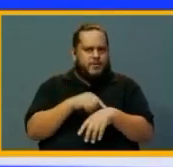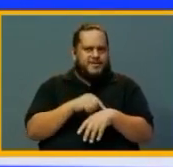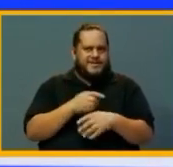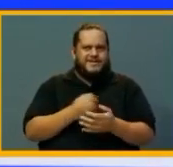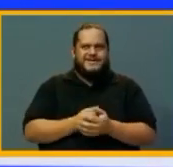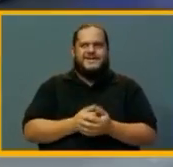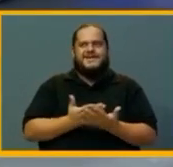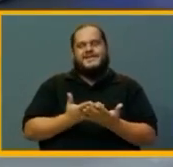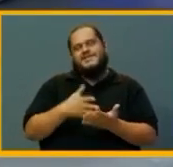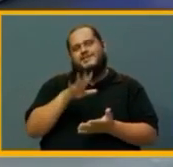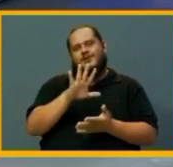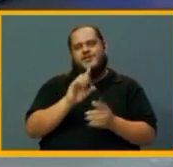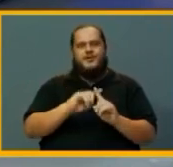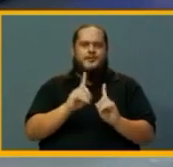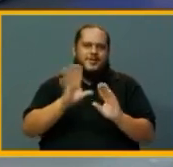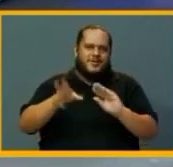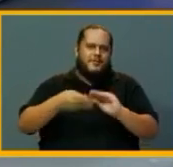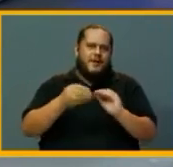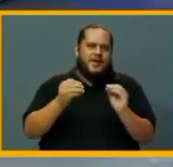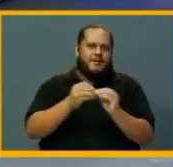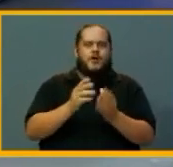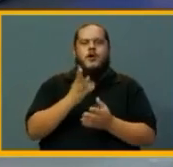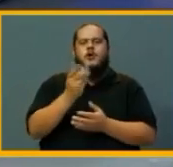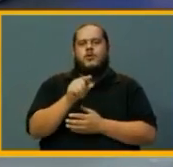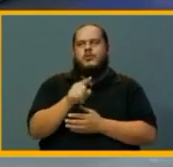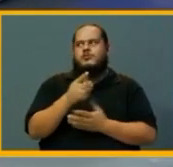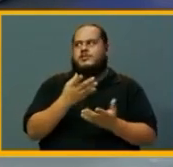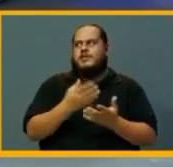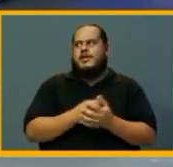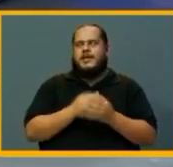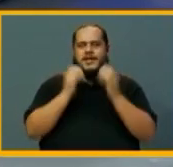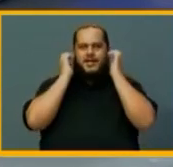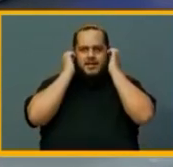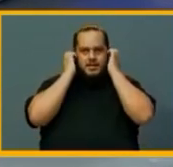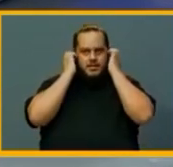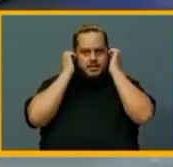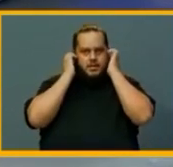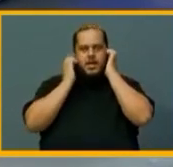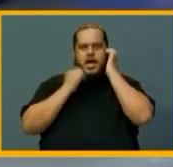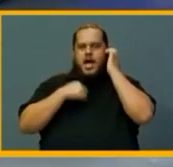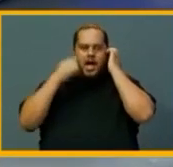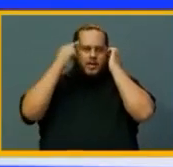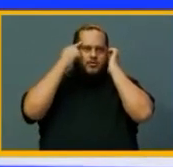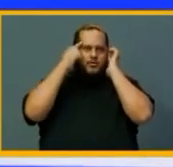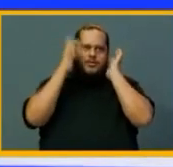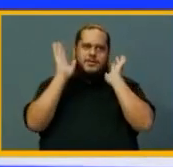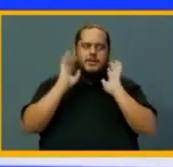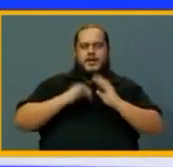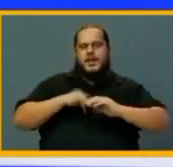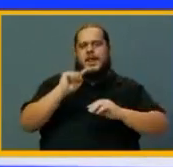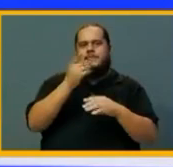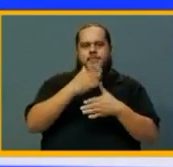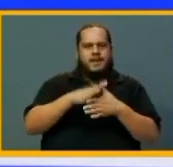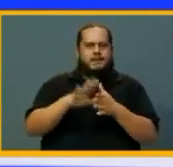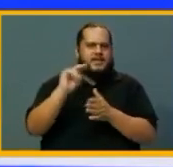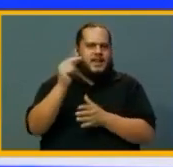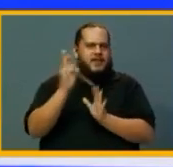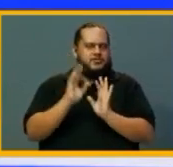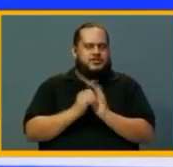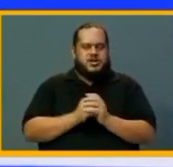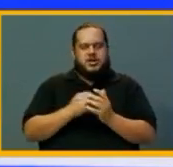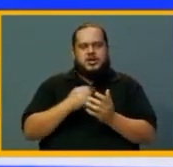5, pero se puede agregar más. ¿Vos agregabas cuántos, los 10? Ah, no, yo pensaba que, no, o sea, yo creo que era la primera parte de la nota, era una